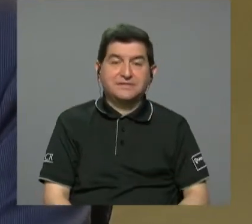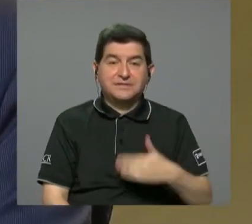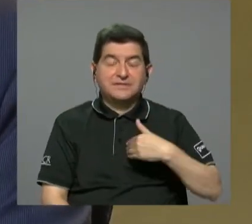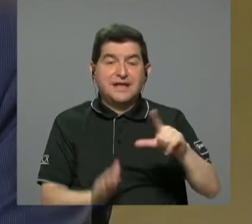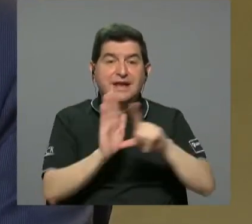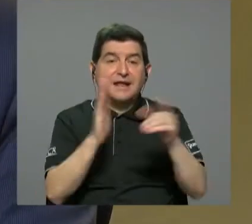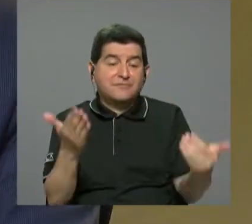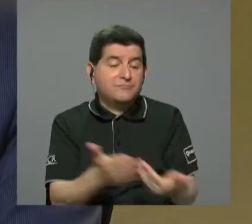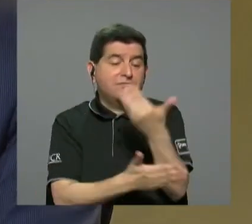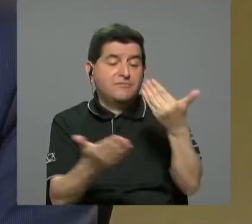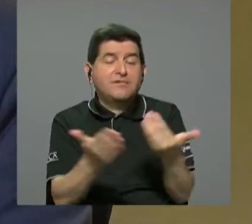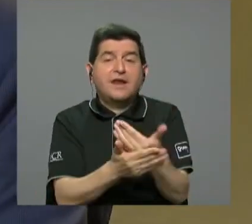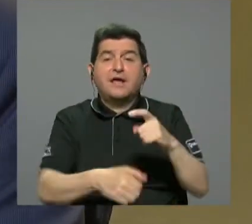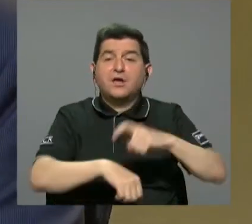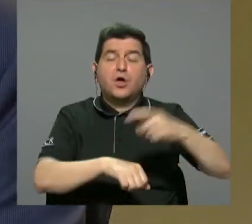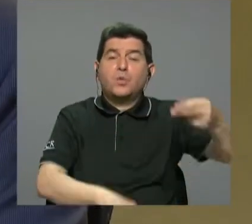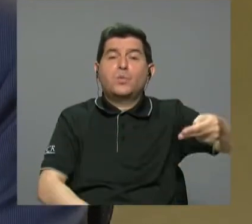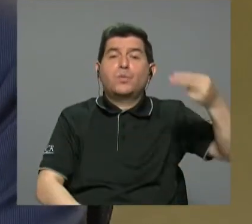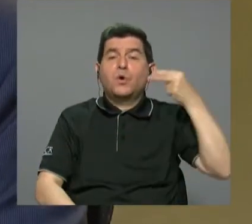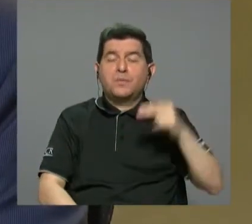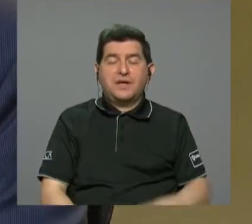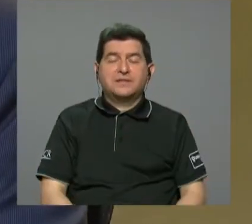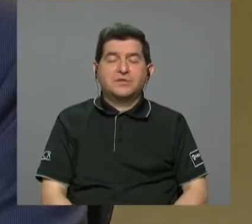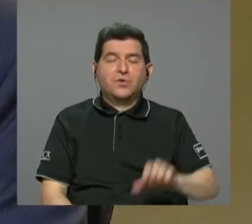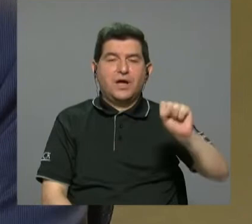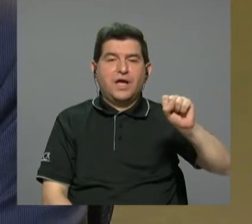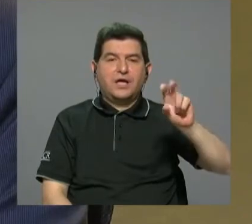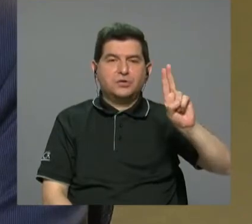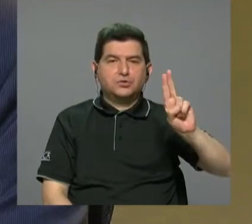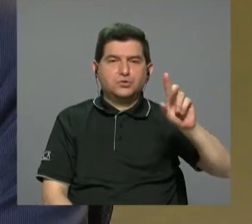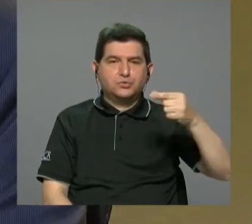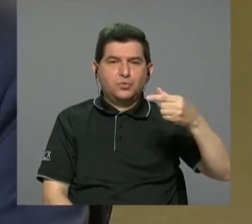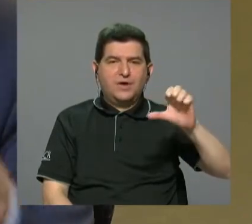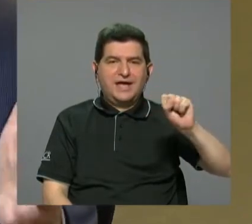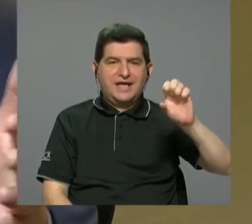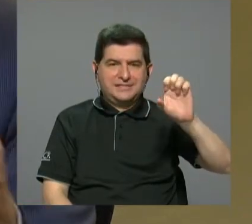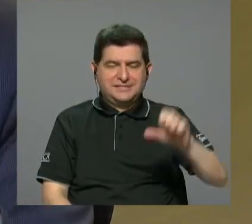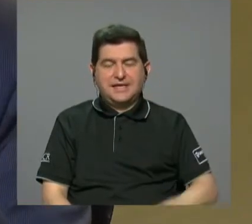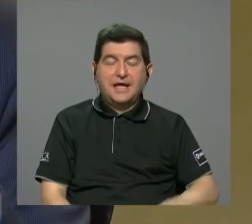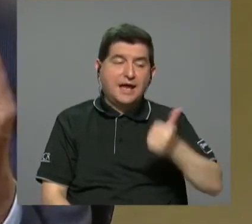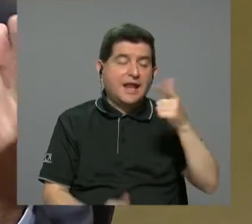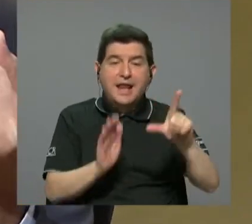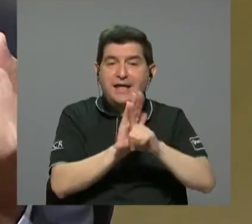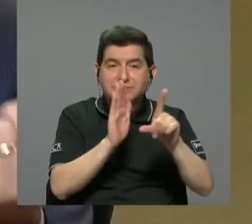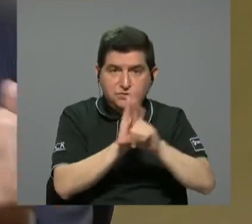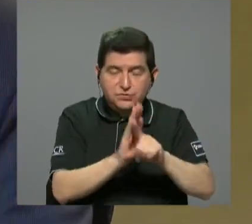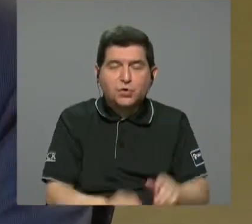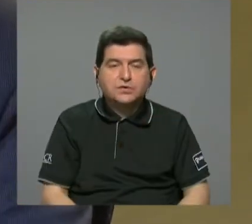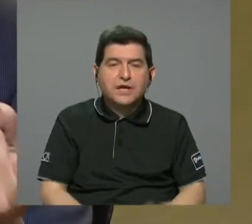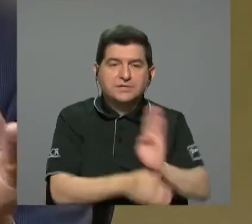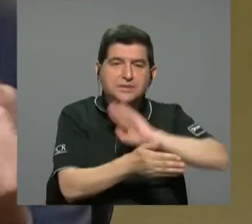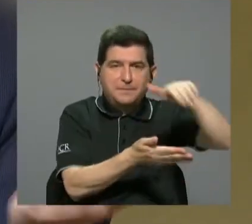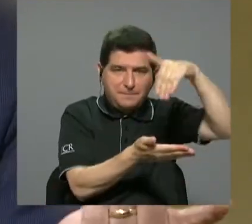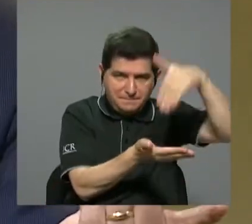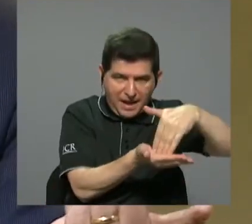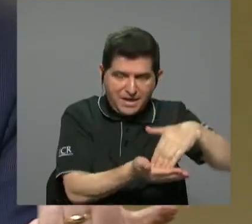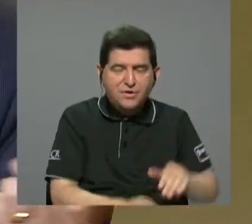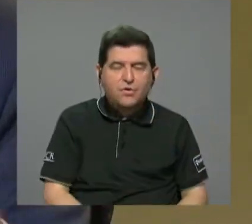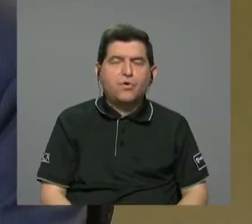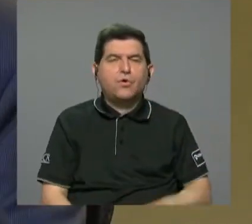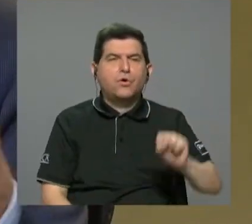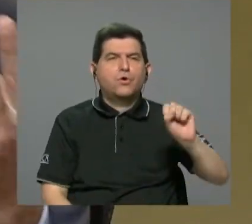ley moderna es un momento histórico en SUGESE. Porque las otras leyes, estamos hablando, la del Banco Central, su jefe era